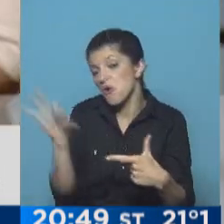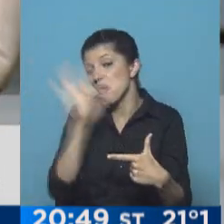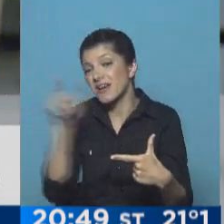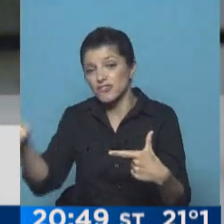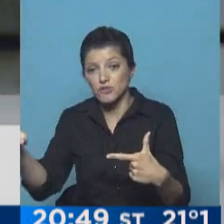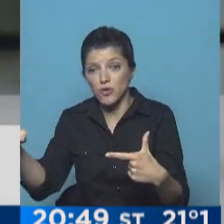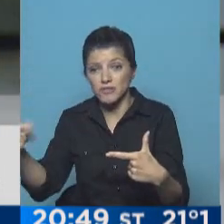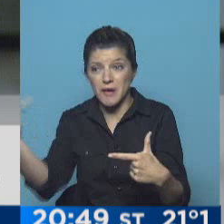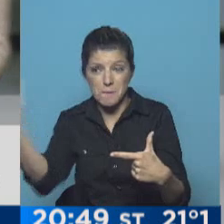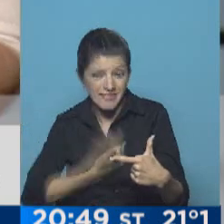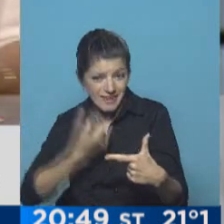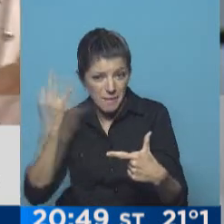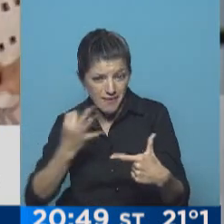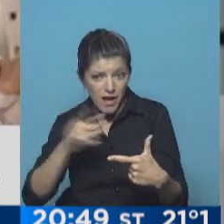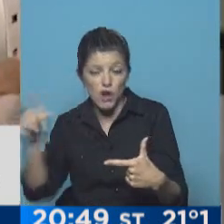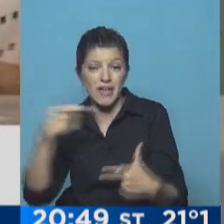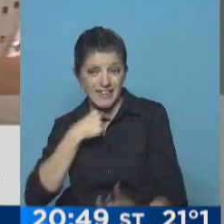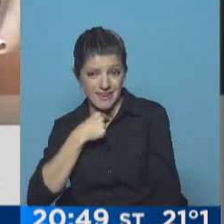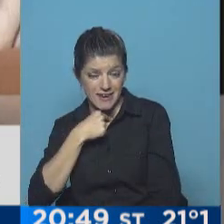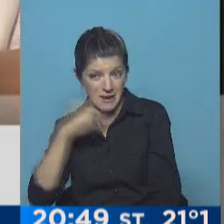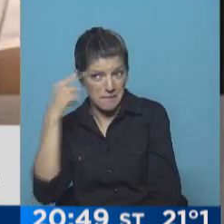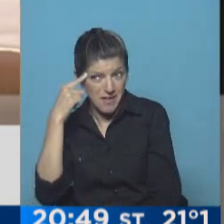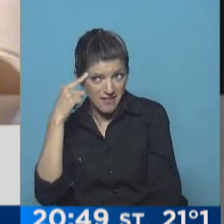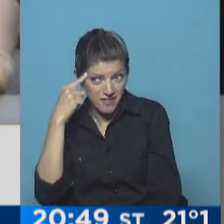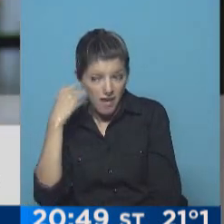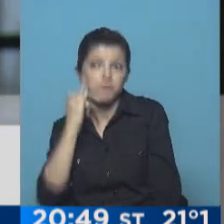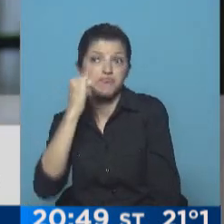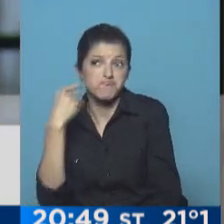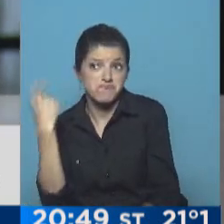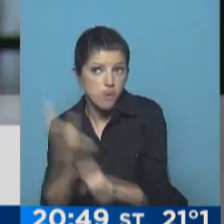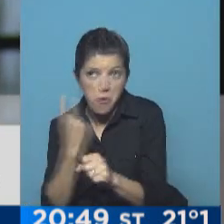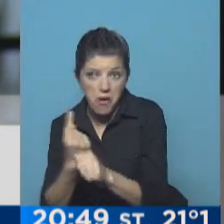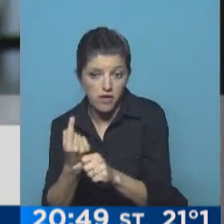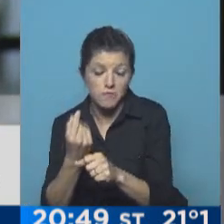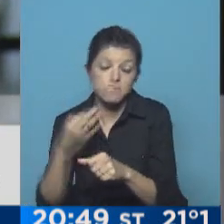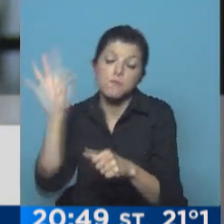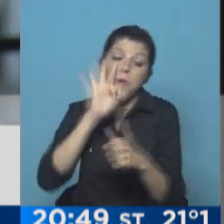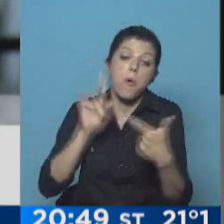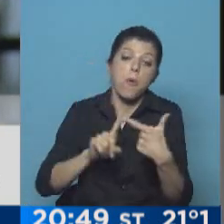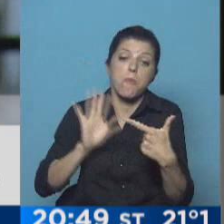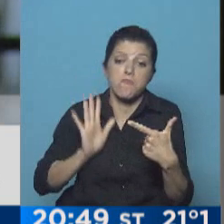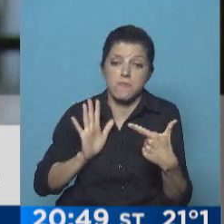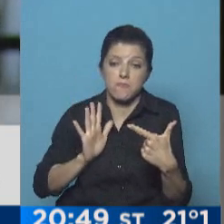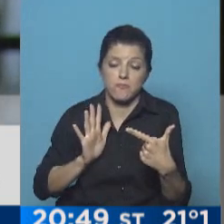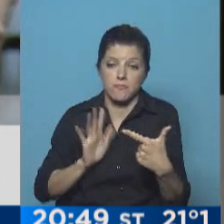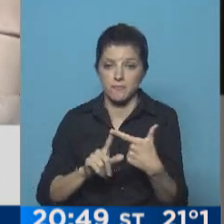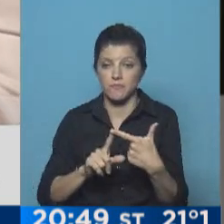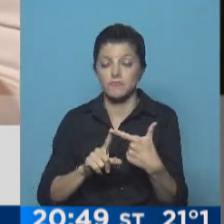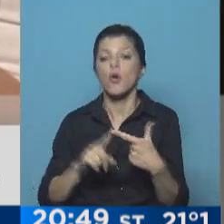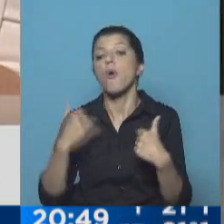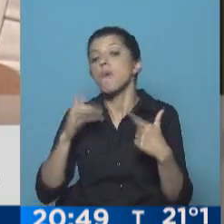pueden decir lo que realmente quieren hacer y piensan o tal vez O tal vez